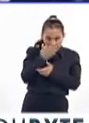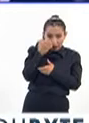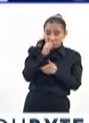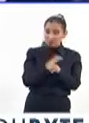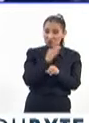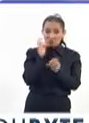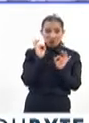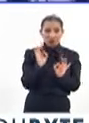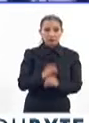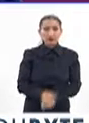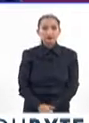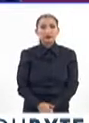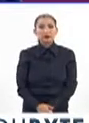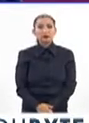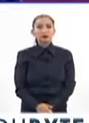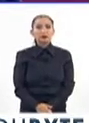ello.